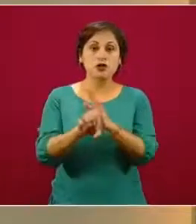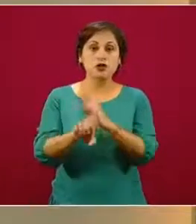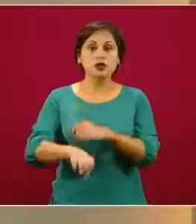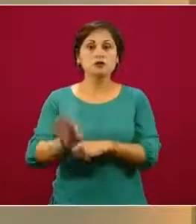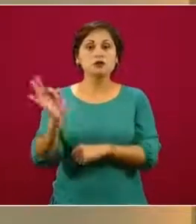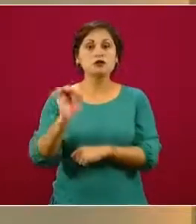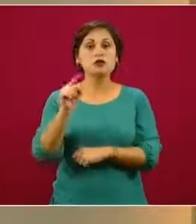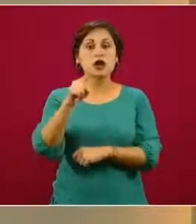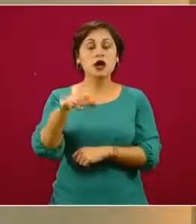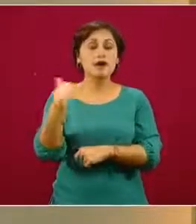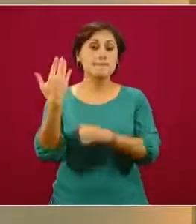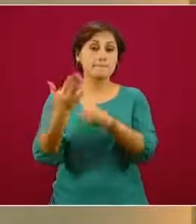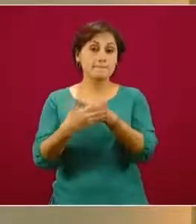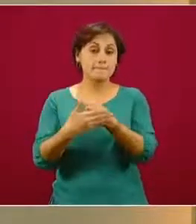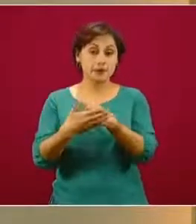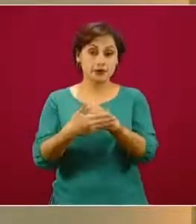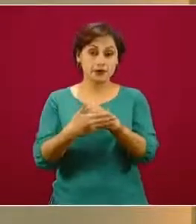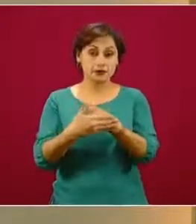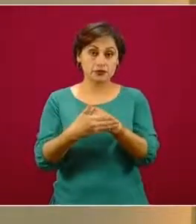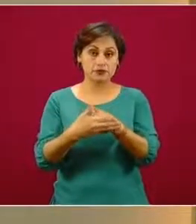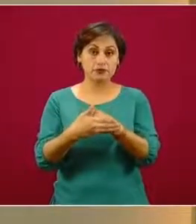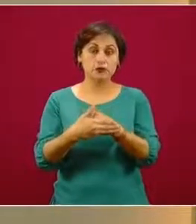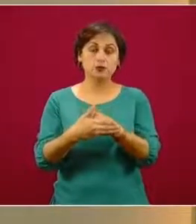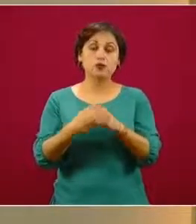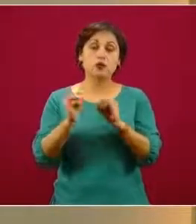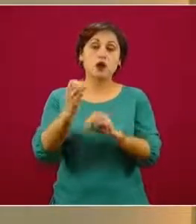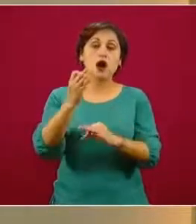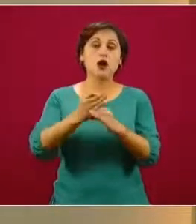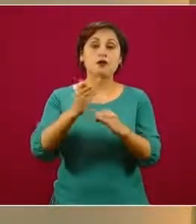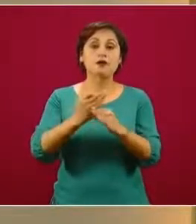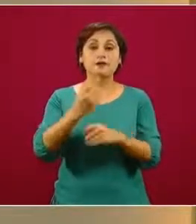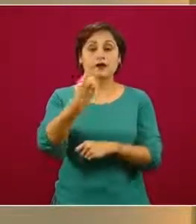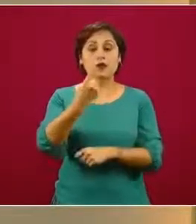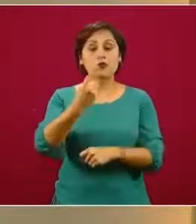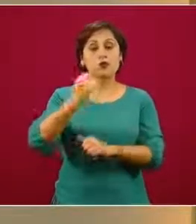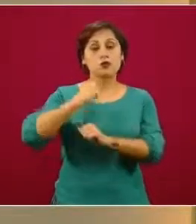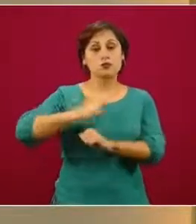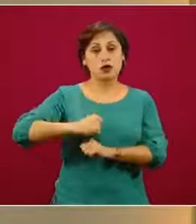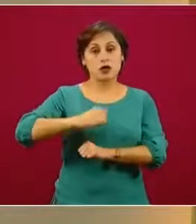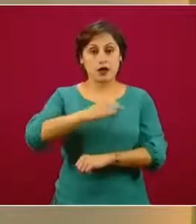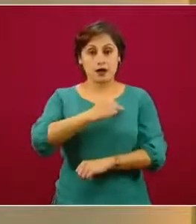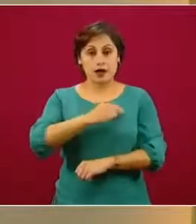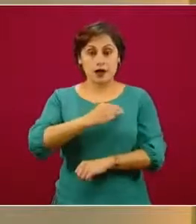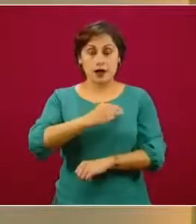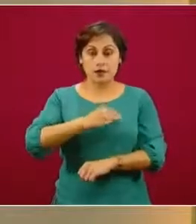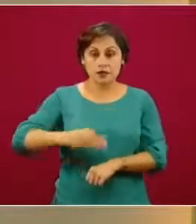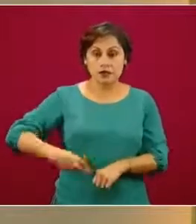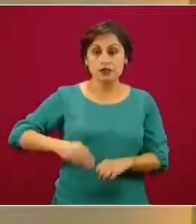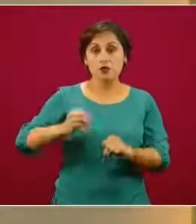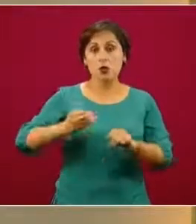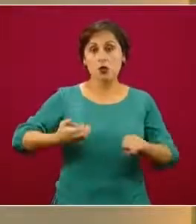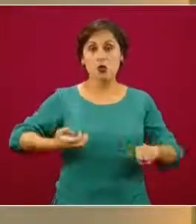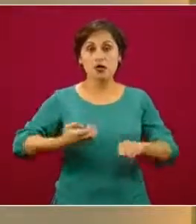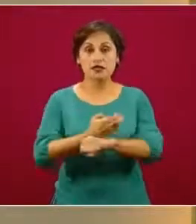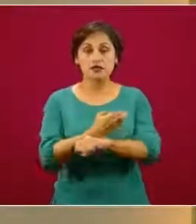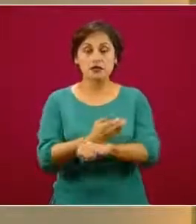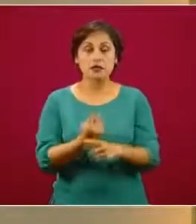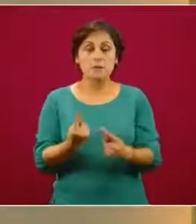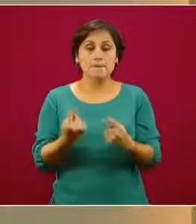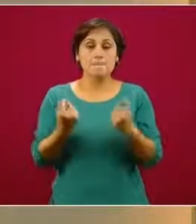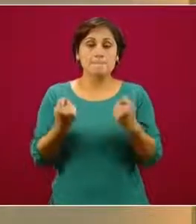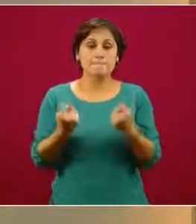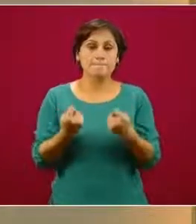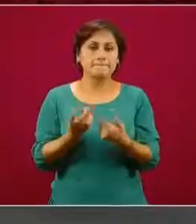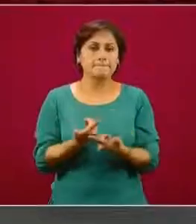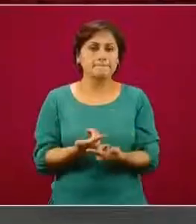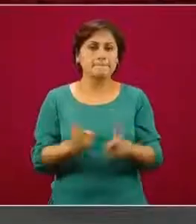toma una decisión contraria a esta restricción antes del 30 de mayo, estará violando la ley